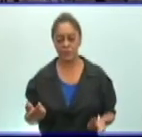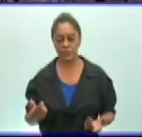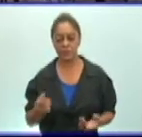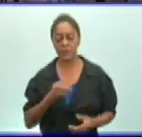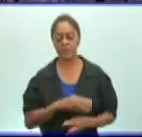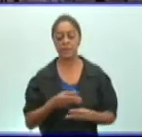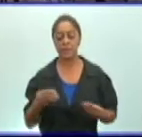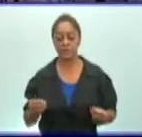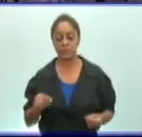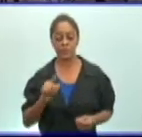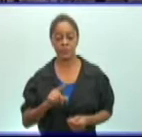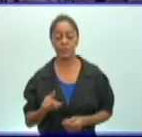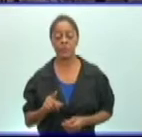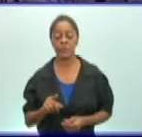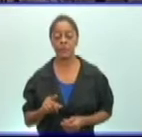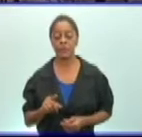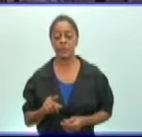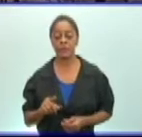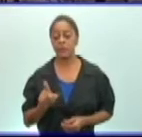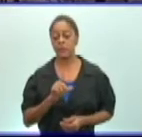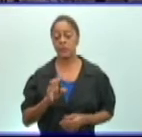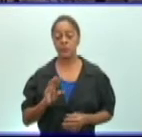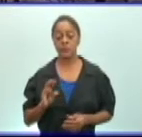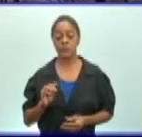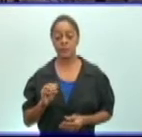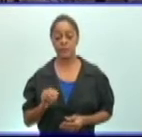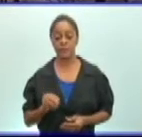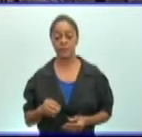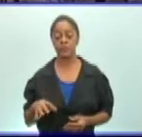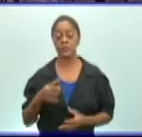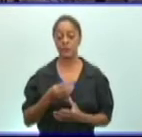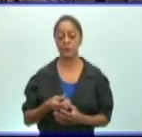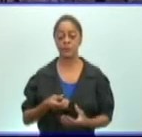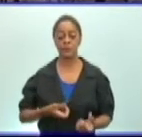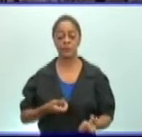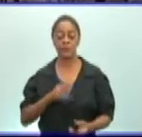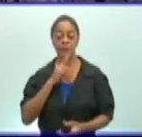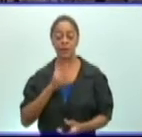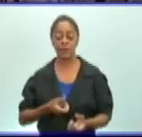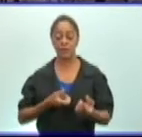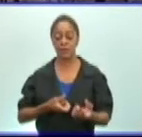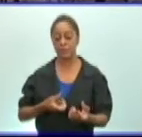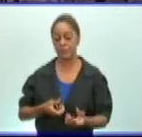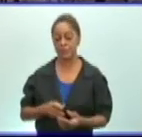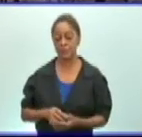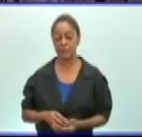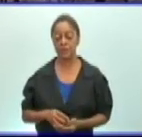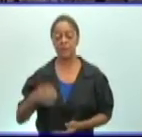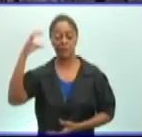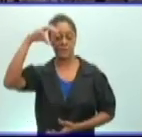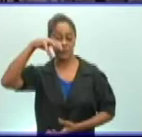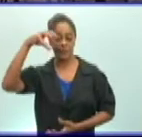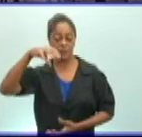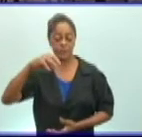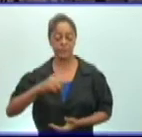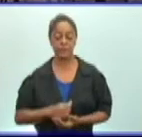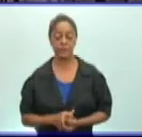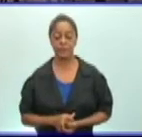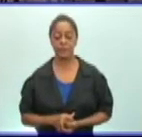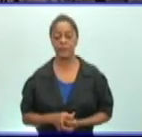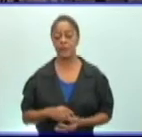secano? Y es precisamente porque no está determinado por sistemas de riego, sino que está determinado por el régimen de lluvia. Es decir, que es un